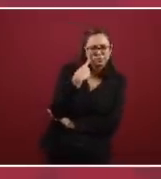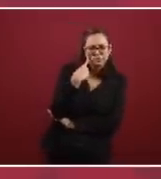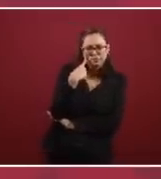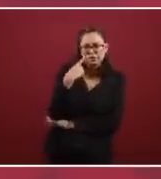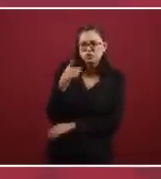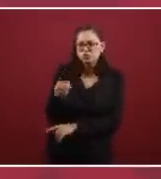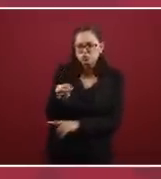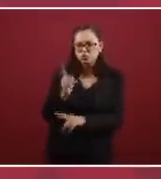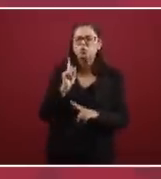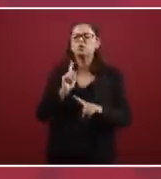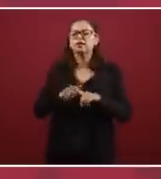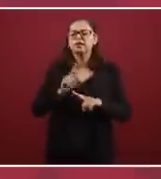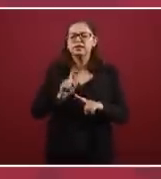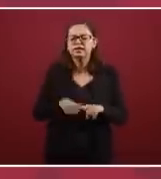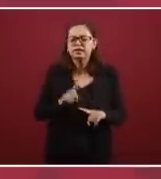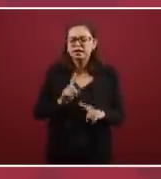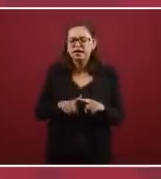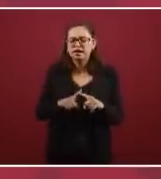identifícate,